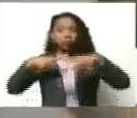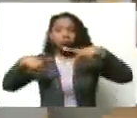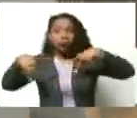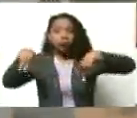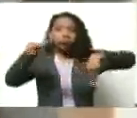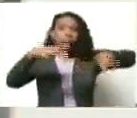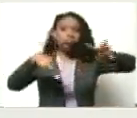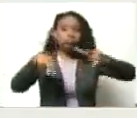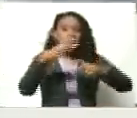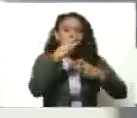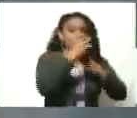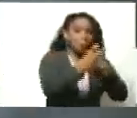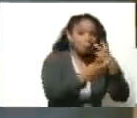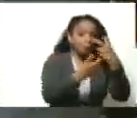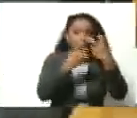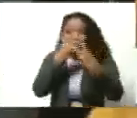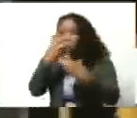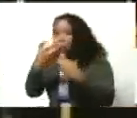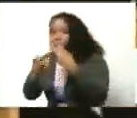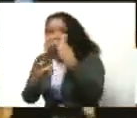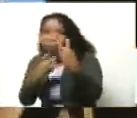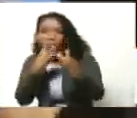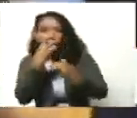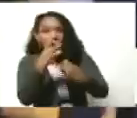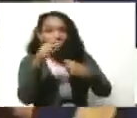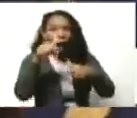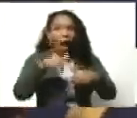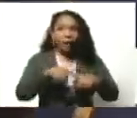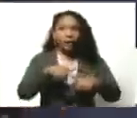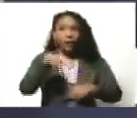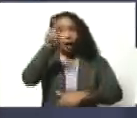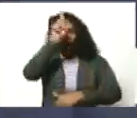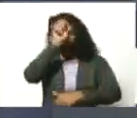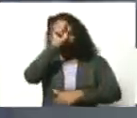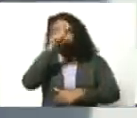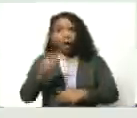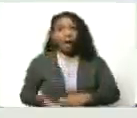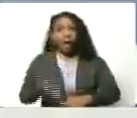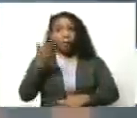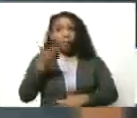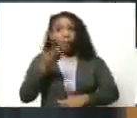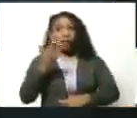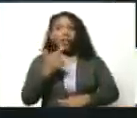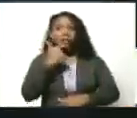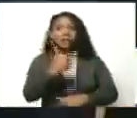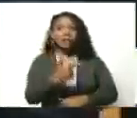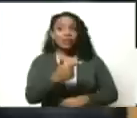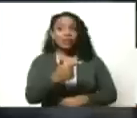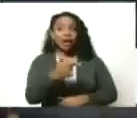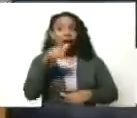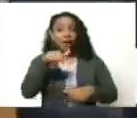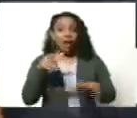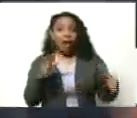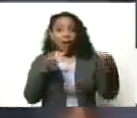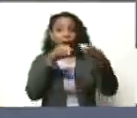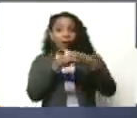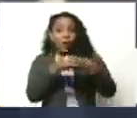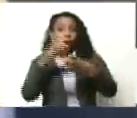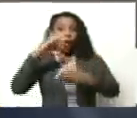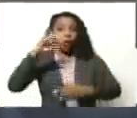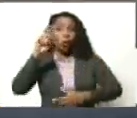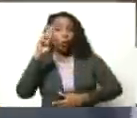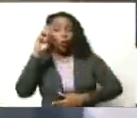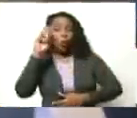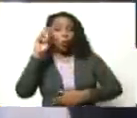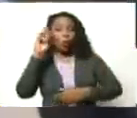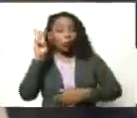espacios de la ciudad de El Cairo. Es importante destacar que la cumbre de la COP27